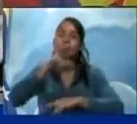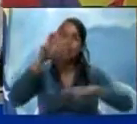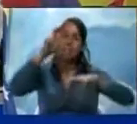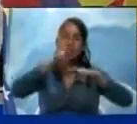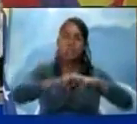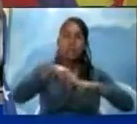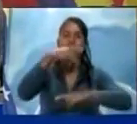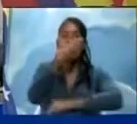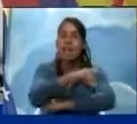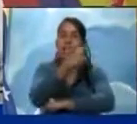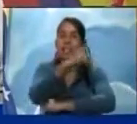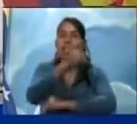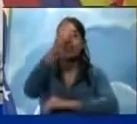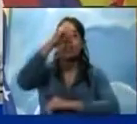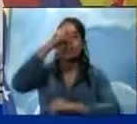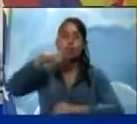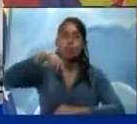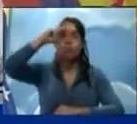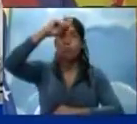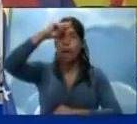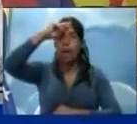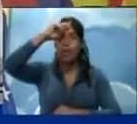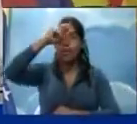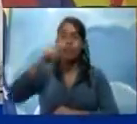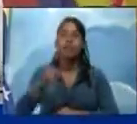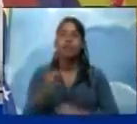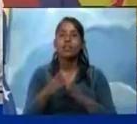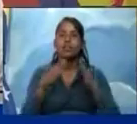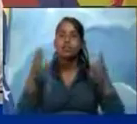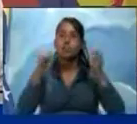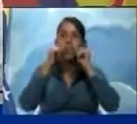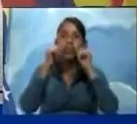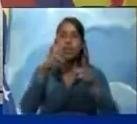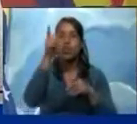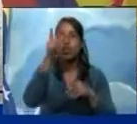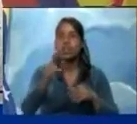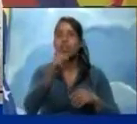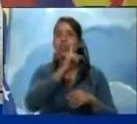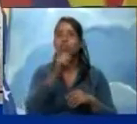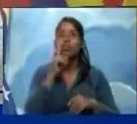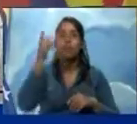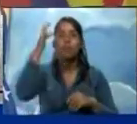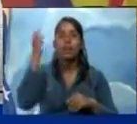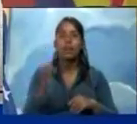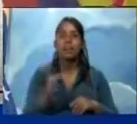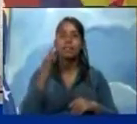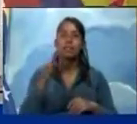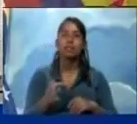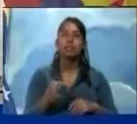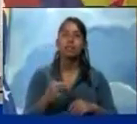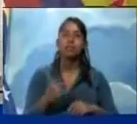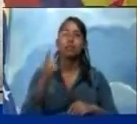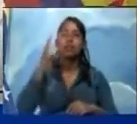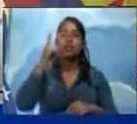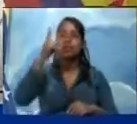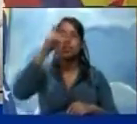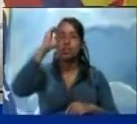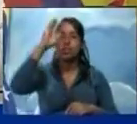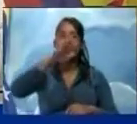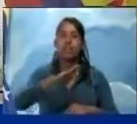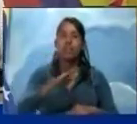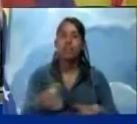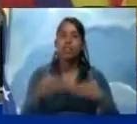sentado a la diestra del Padre. Bendito sea su nombre para siempre. Él está